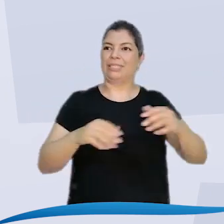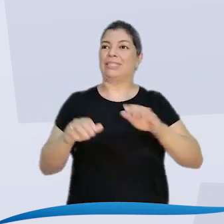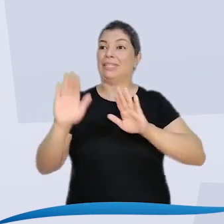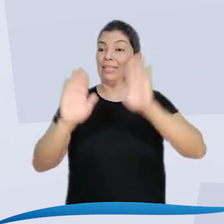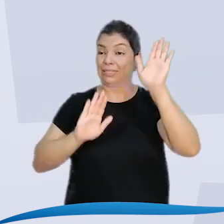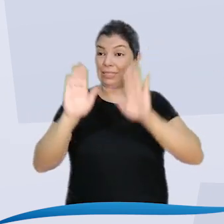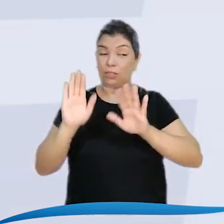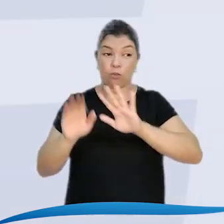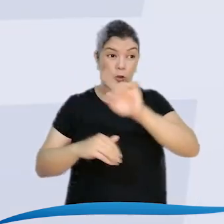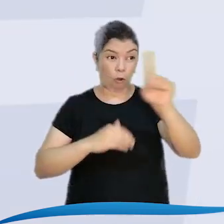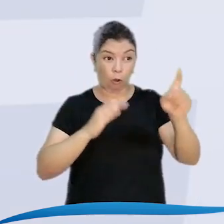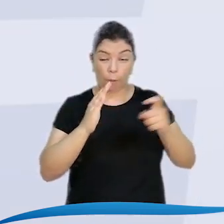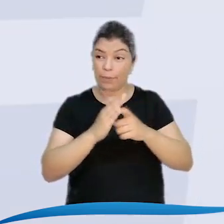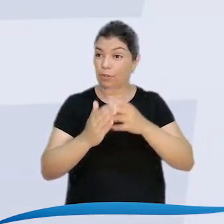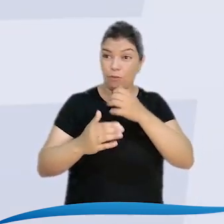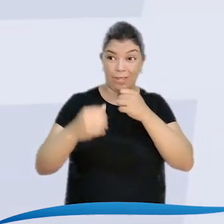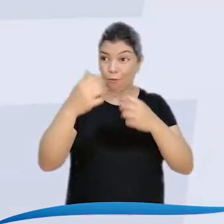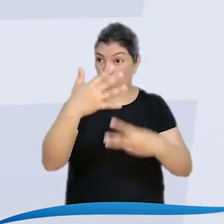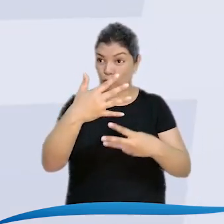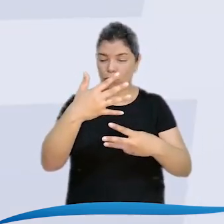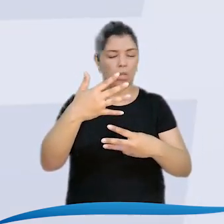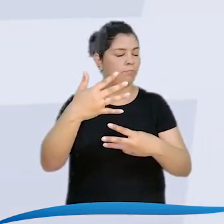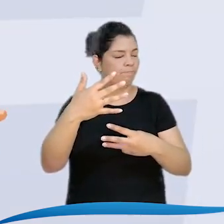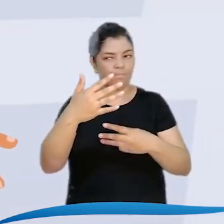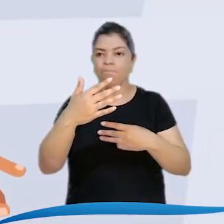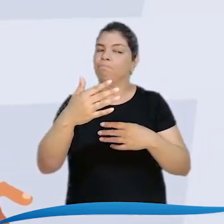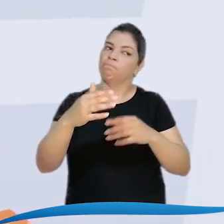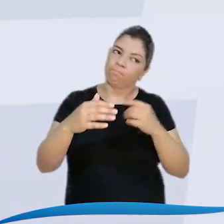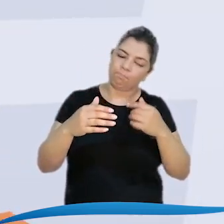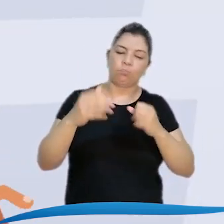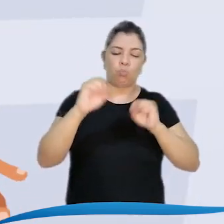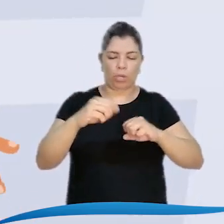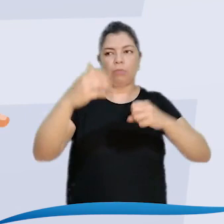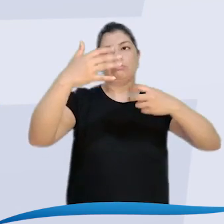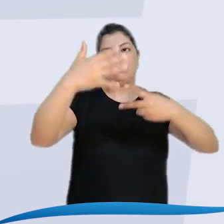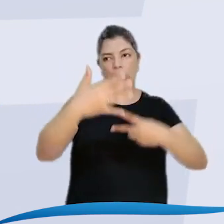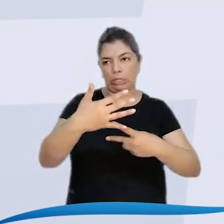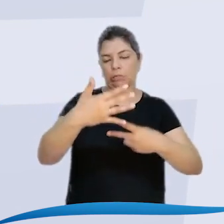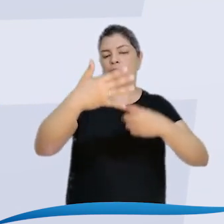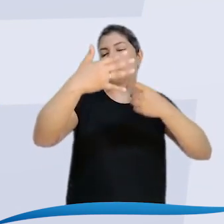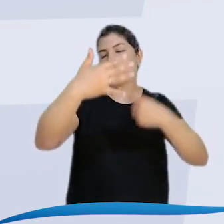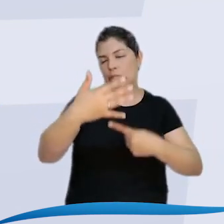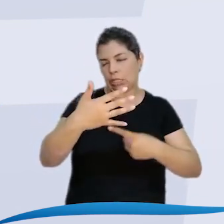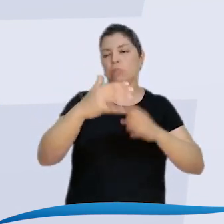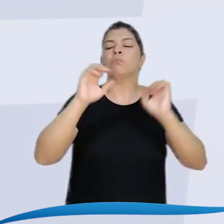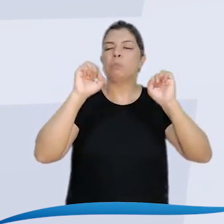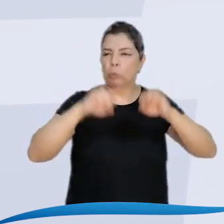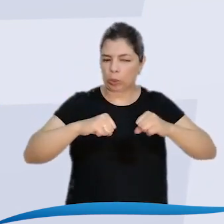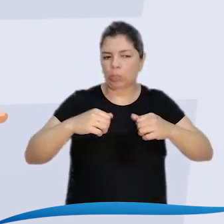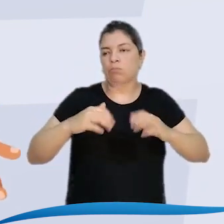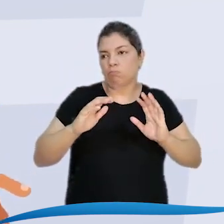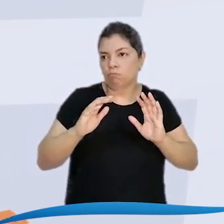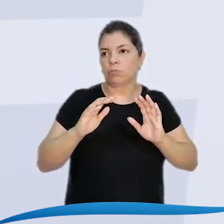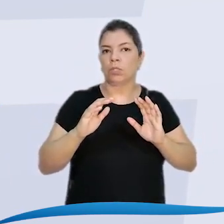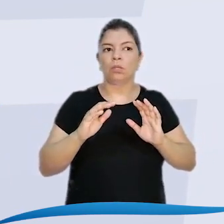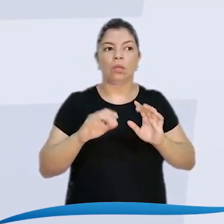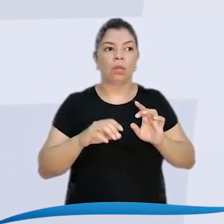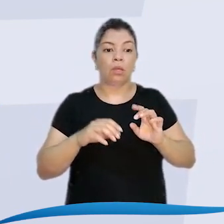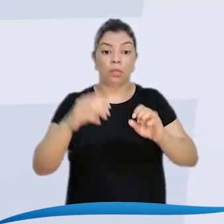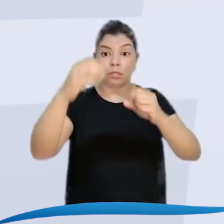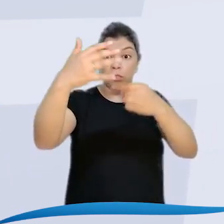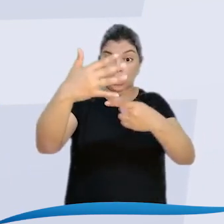con discapacidad, se debe considerar la operatividad del comité con menor cantidad de representantes de la sociedad